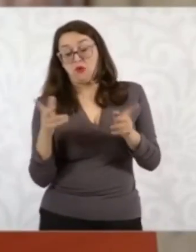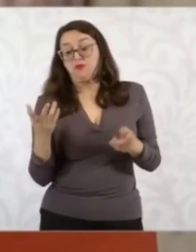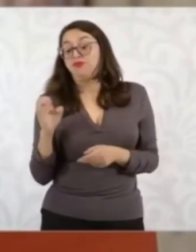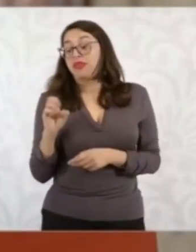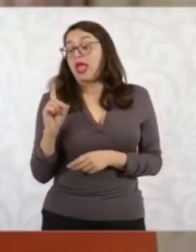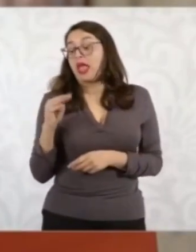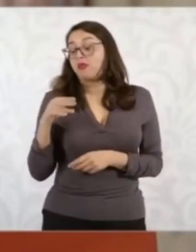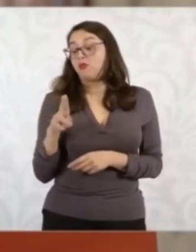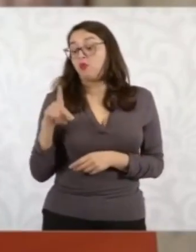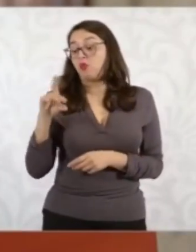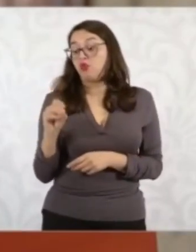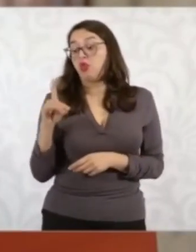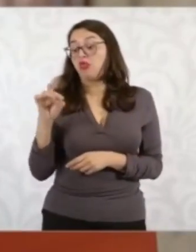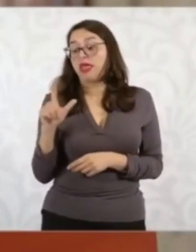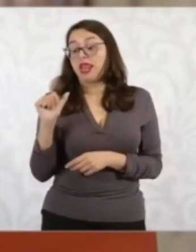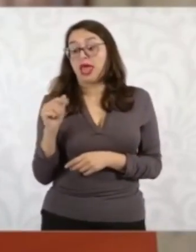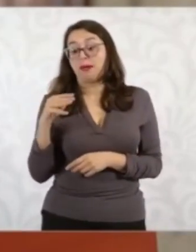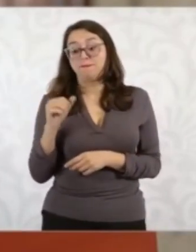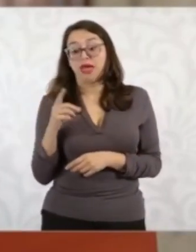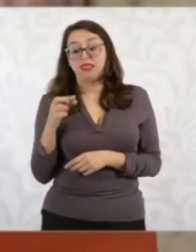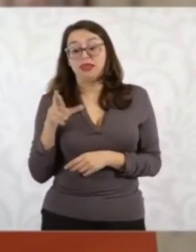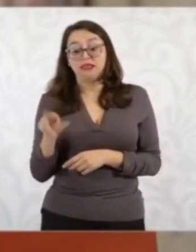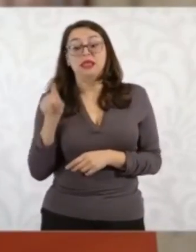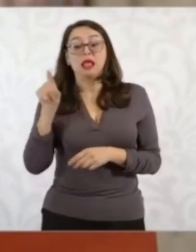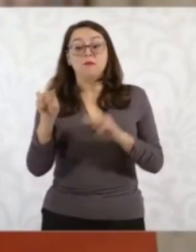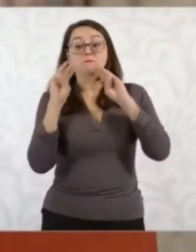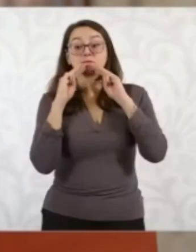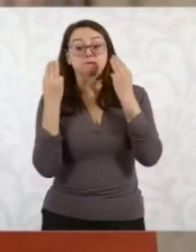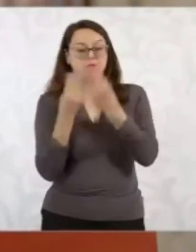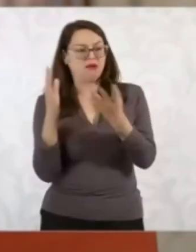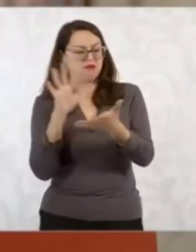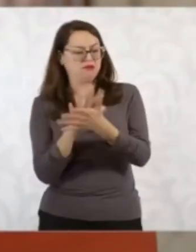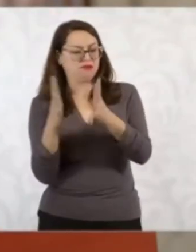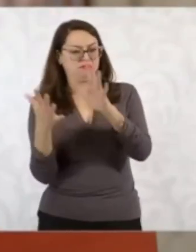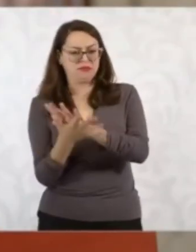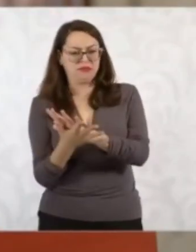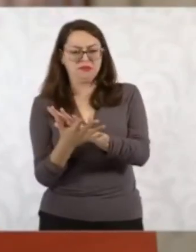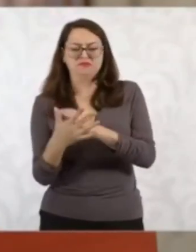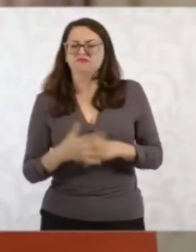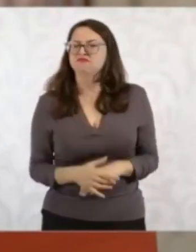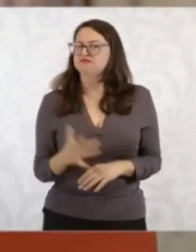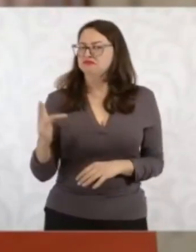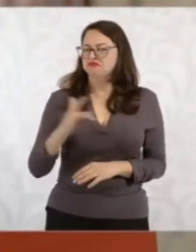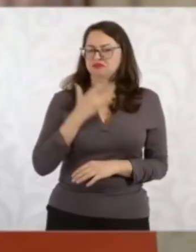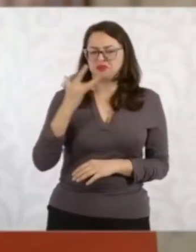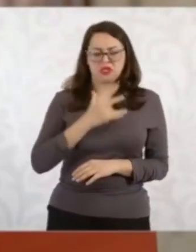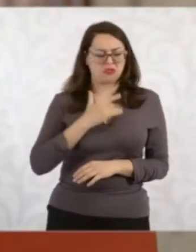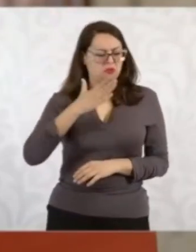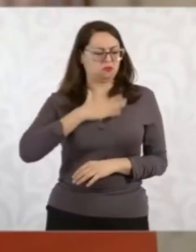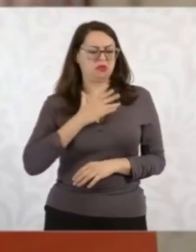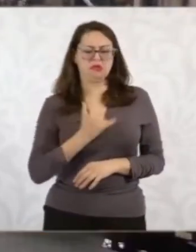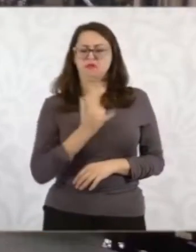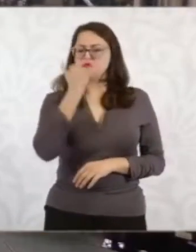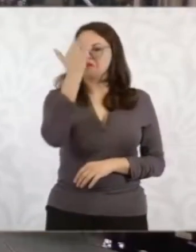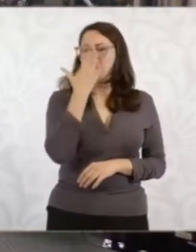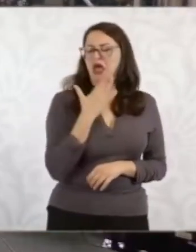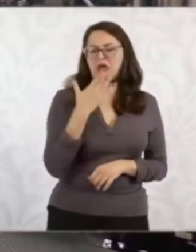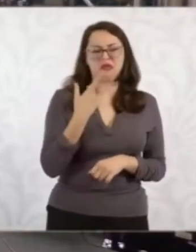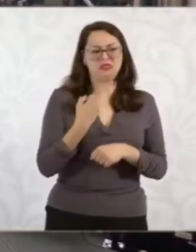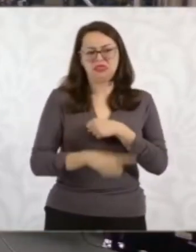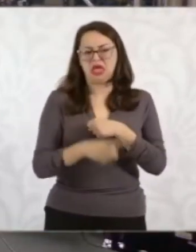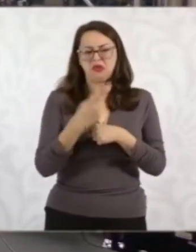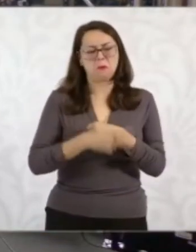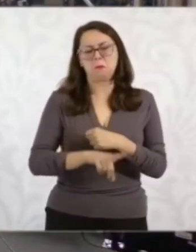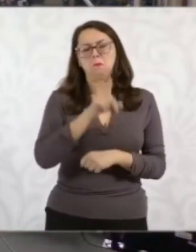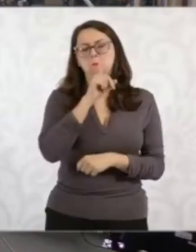Madrid, estaba ligado al narcotráfico. Yo no siento que ello haya dañado demasiado mi imagen personal, dentro o fuera del